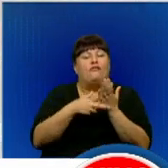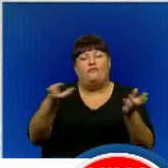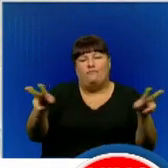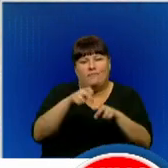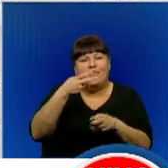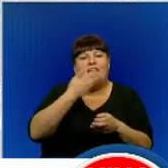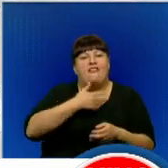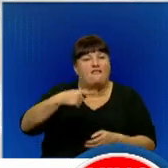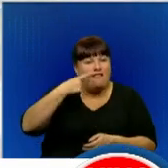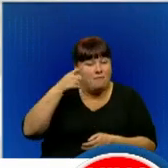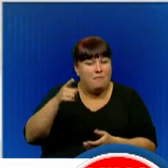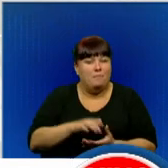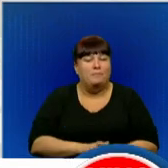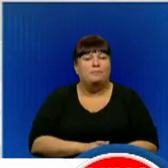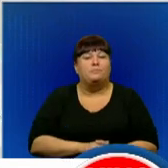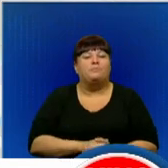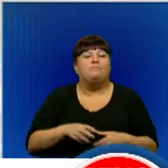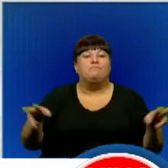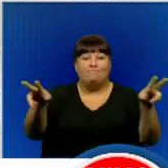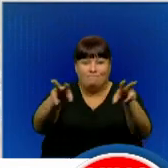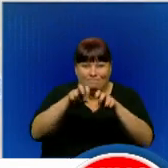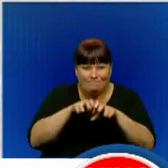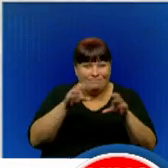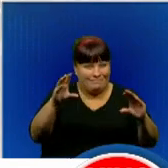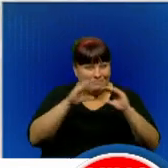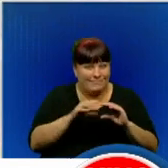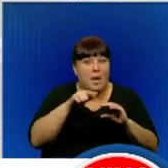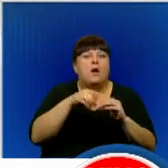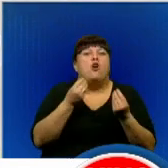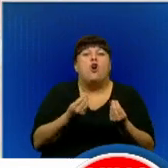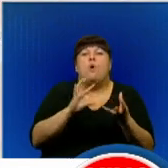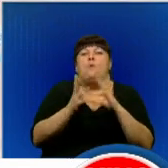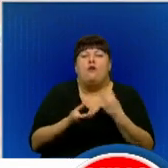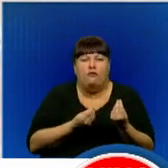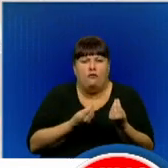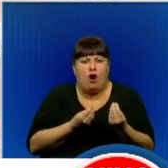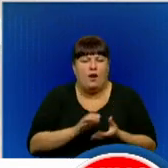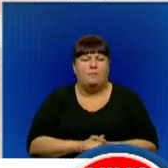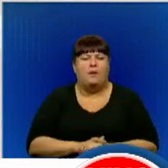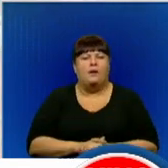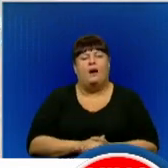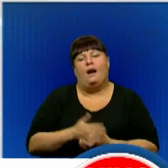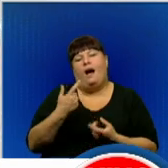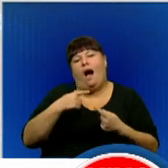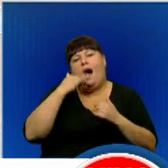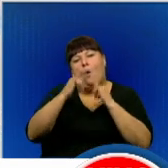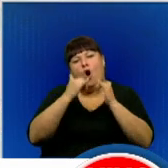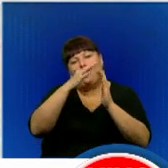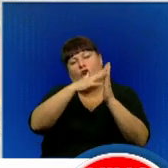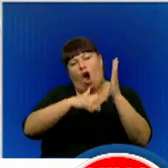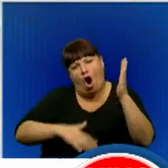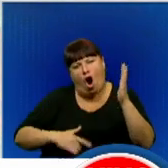monetario reunir los ingresos necesarios como se hace y hay todo un redactó y